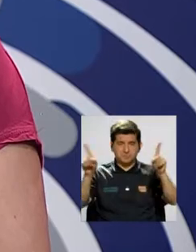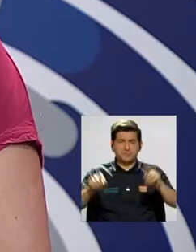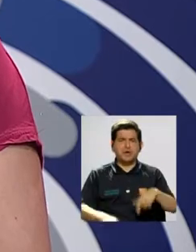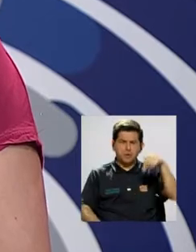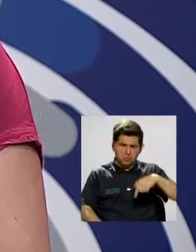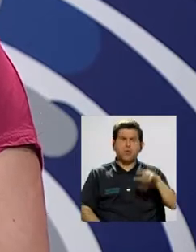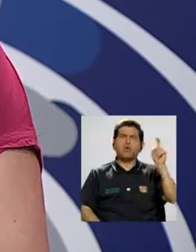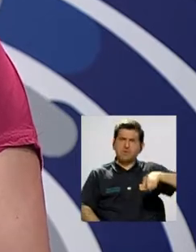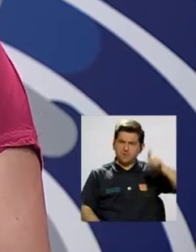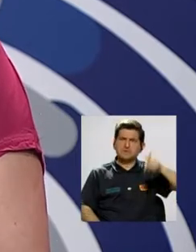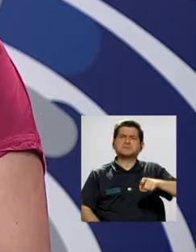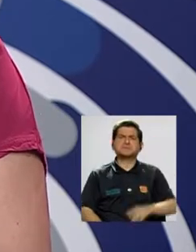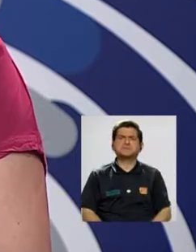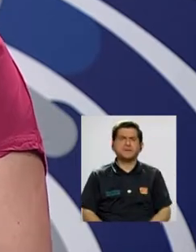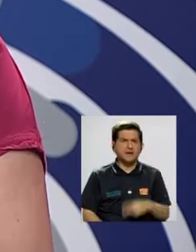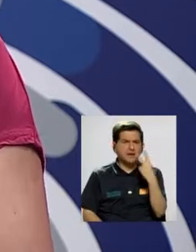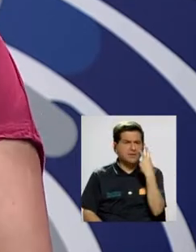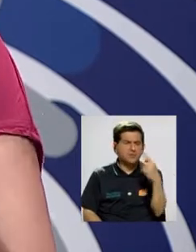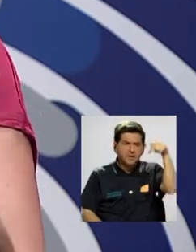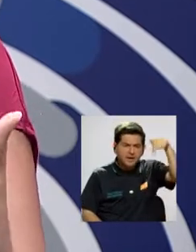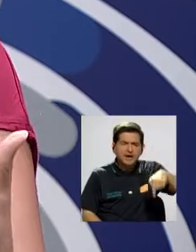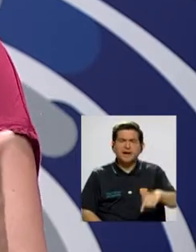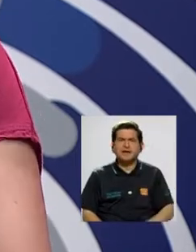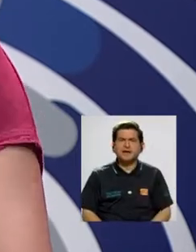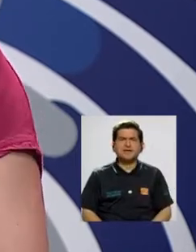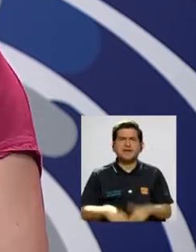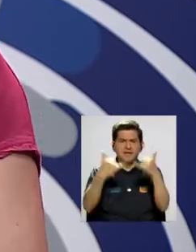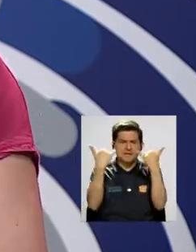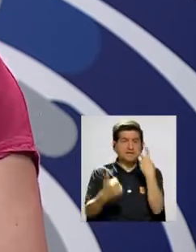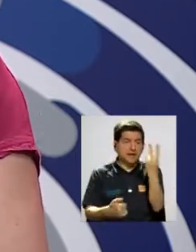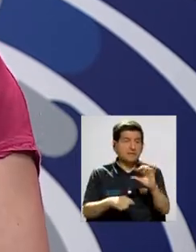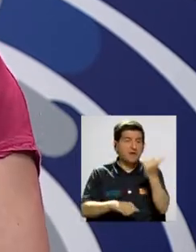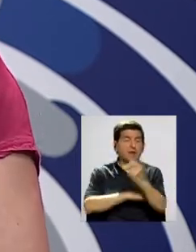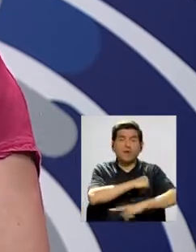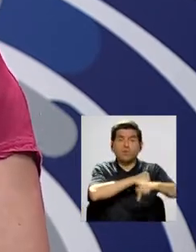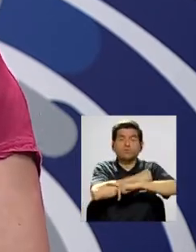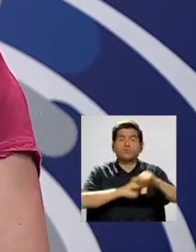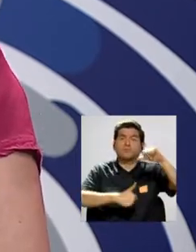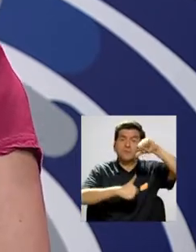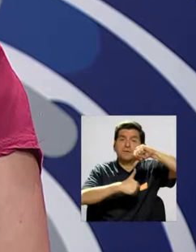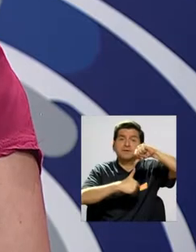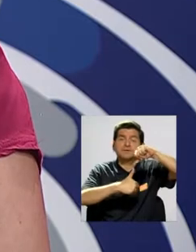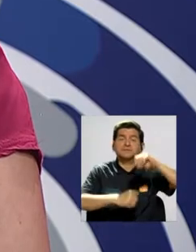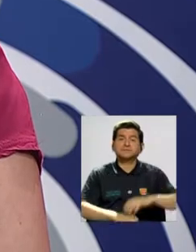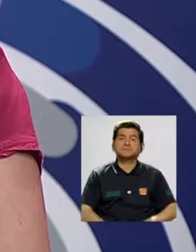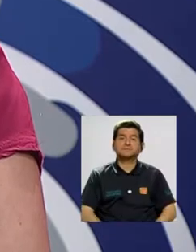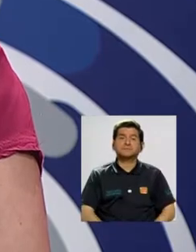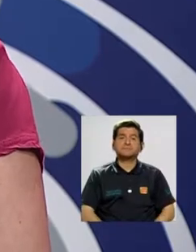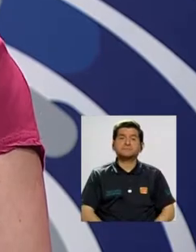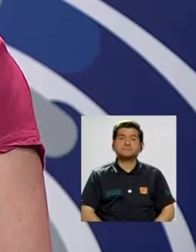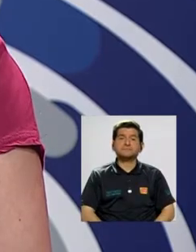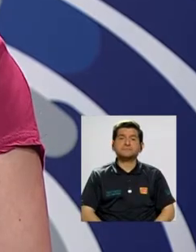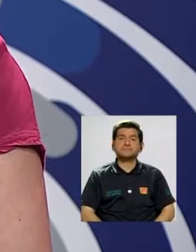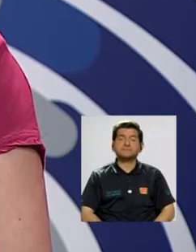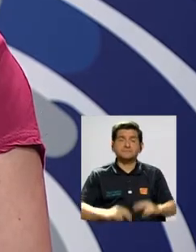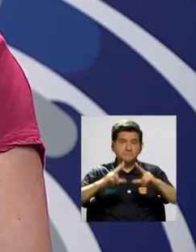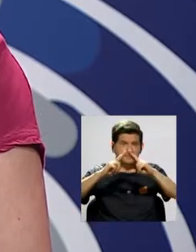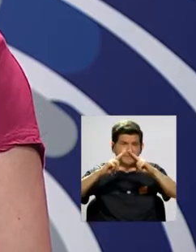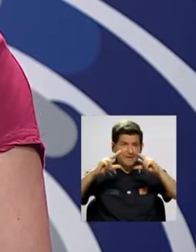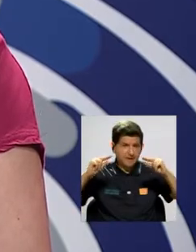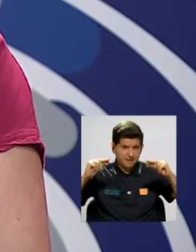debemos compararnos, porque lo que estamos viendo acá es algo que hemos visto en otros países de Centroamérica. En